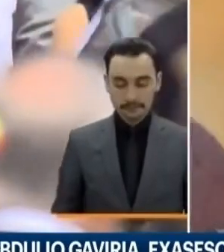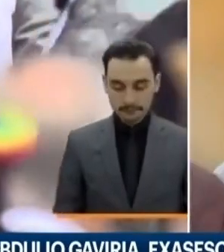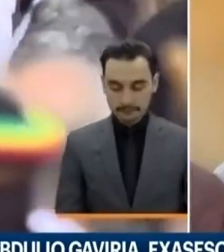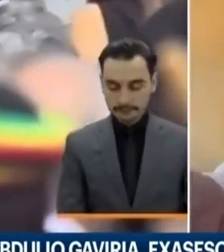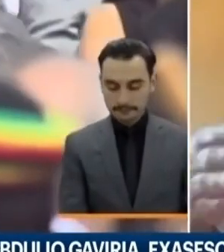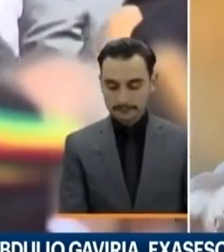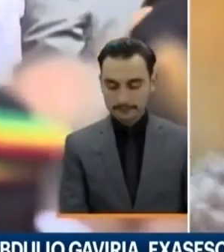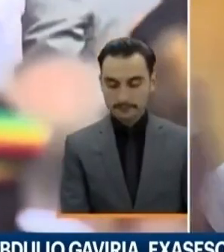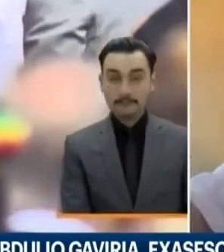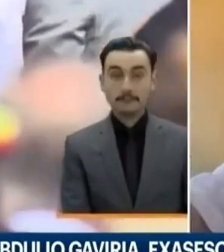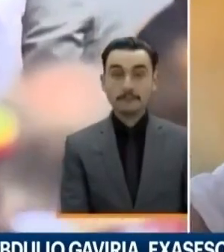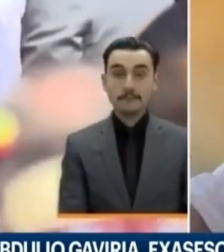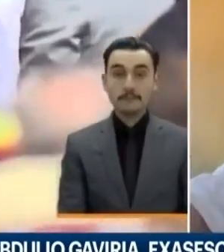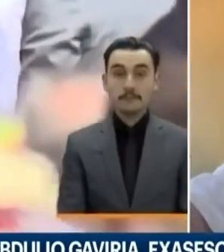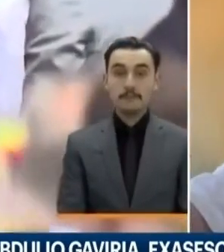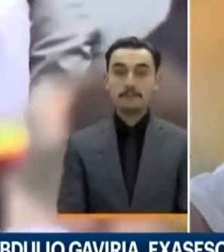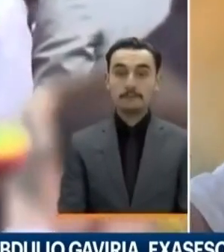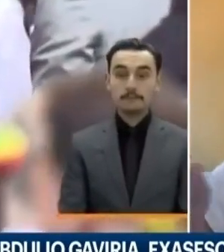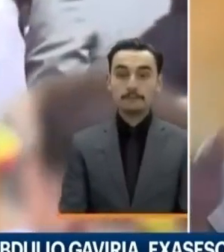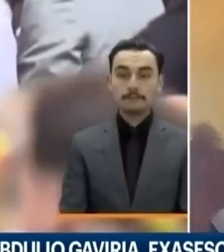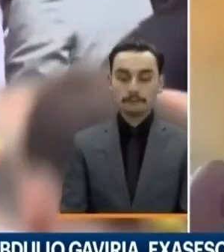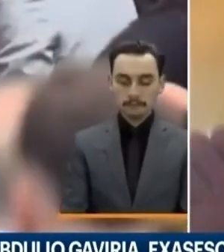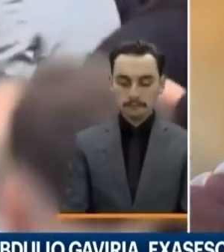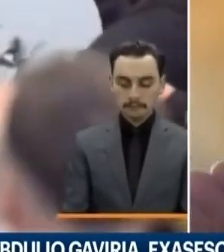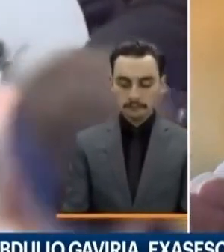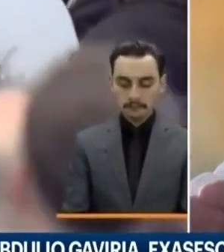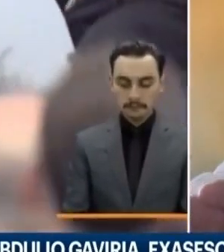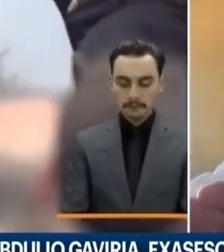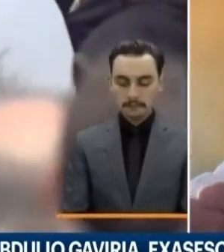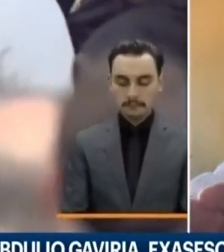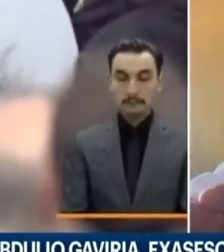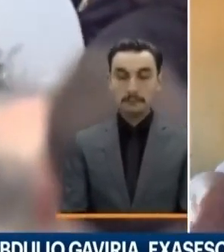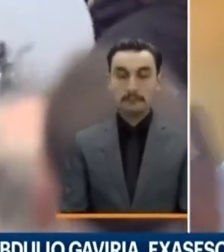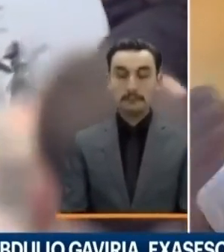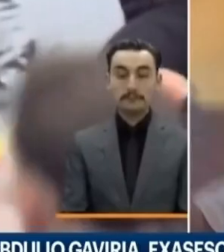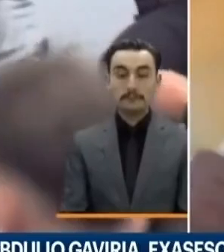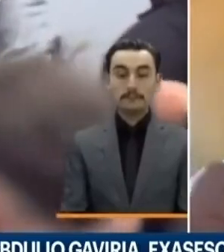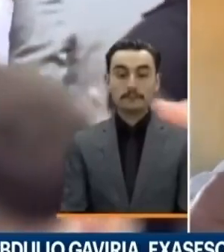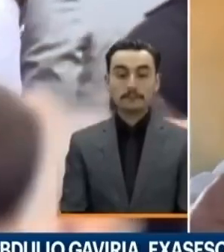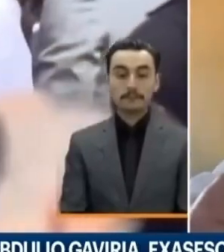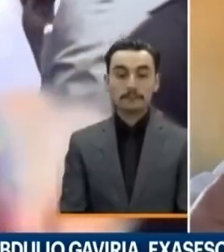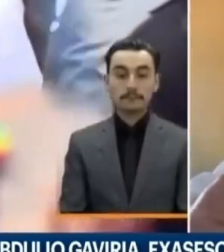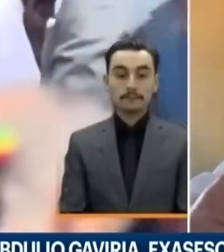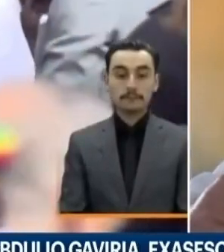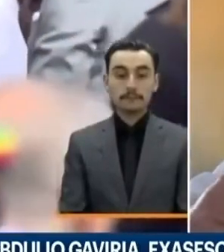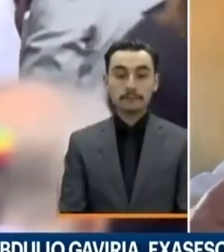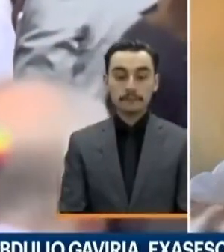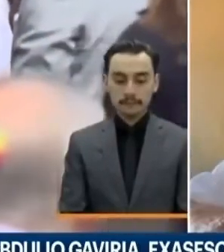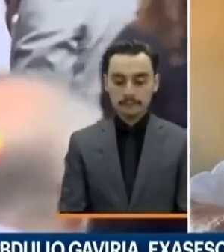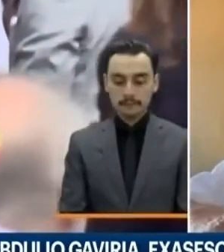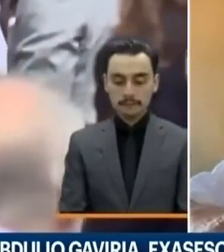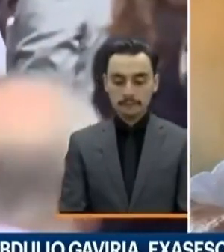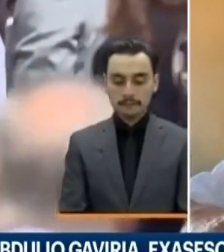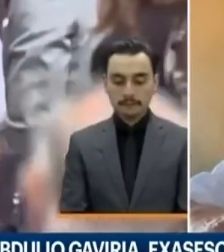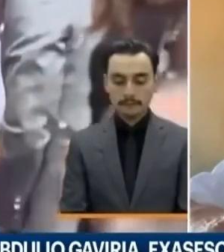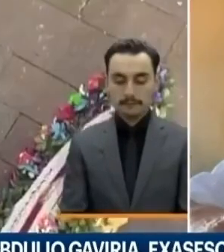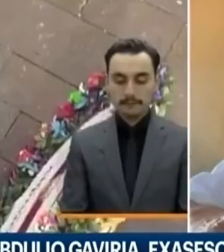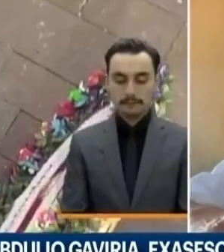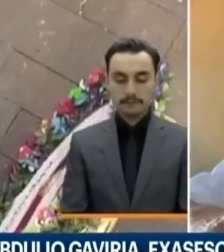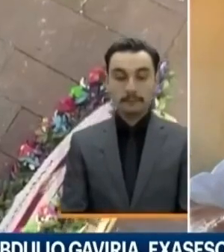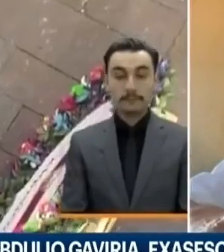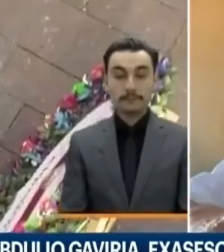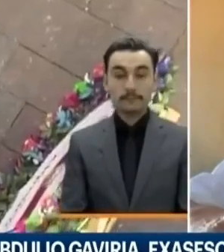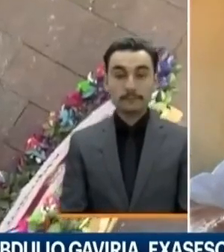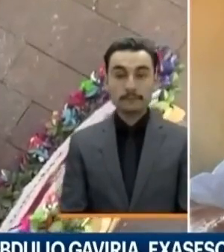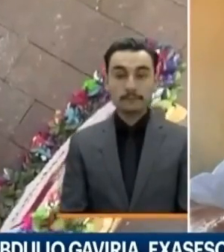acción independiente, pronta y cumplida, sí, pero independiente de la justicia, y atenernos a su resultado, tanto si